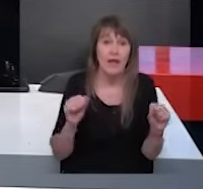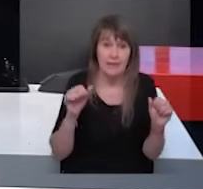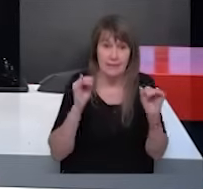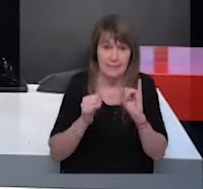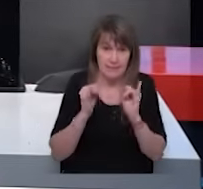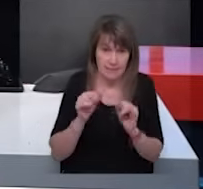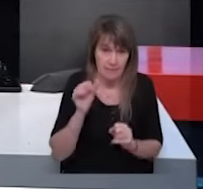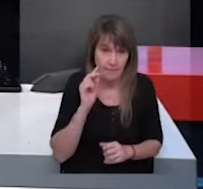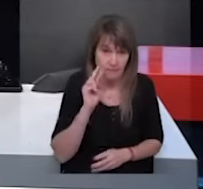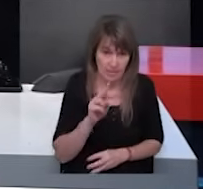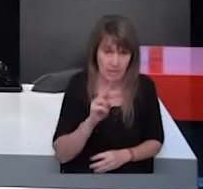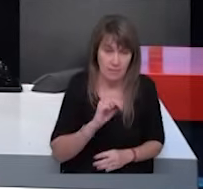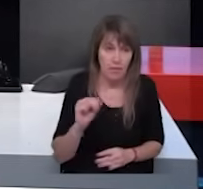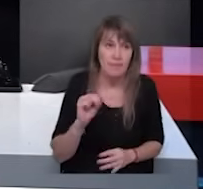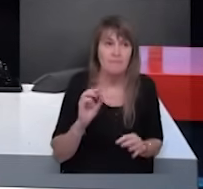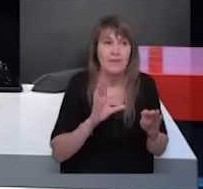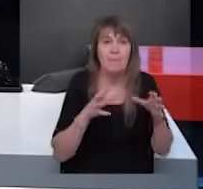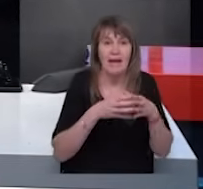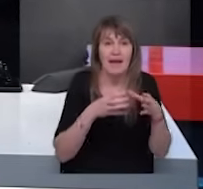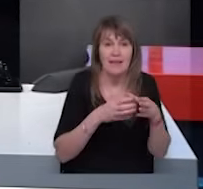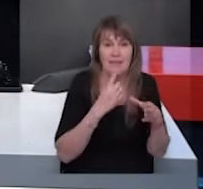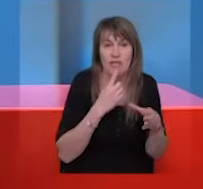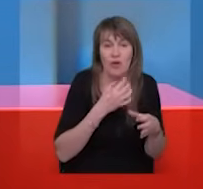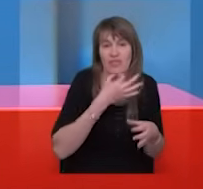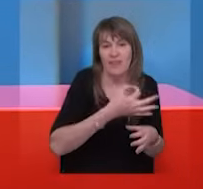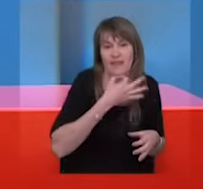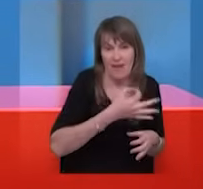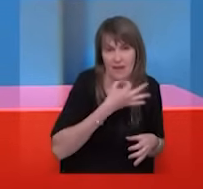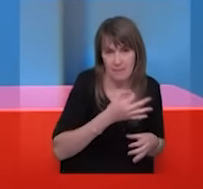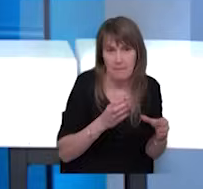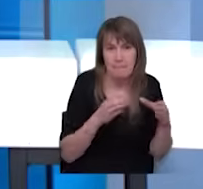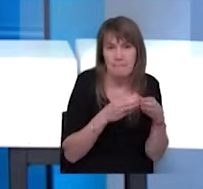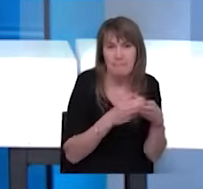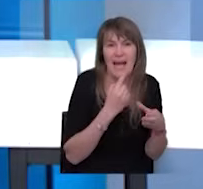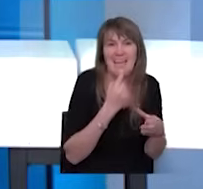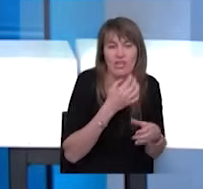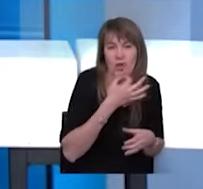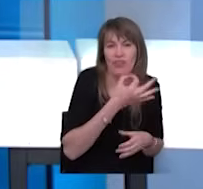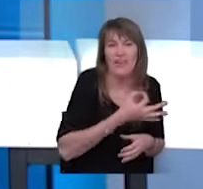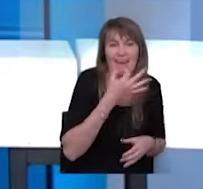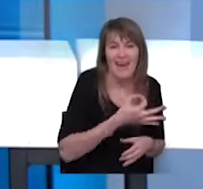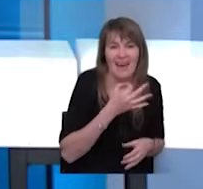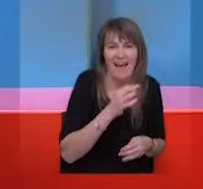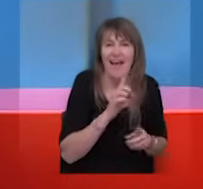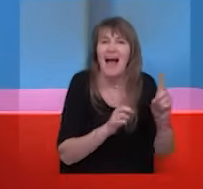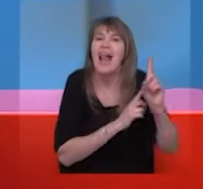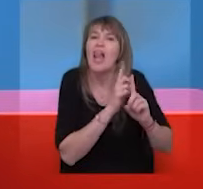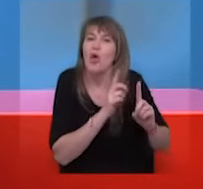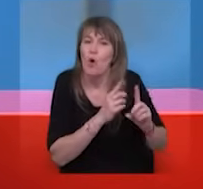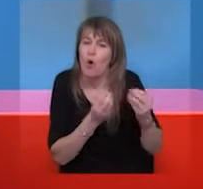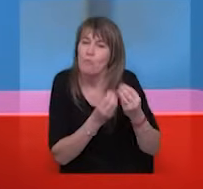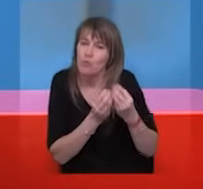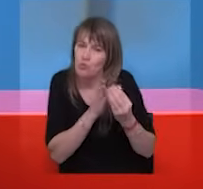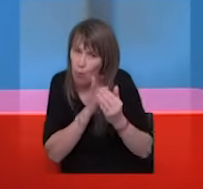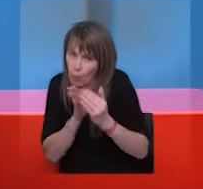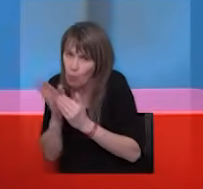lo que los partidos hoy declaran o sea algo declaran algo pero acabas decirlo algo sobre todo sobre